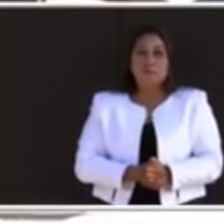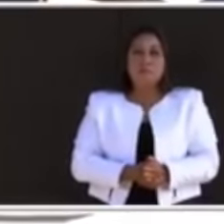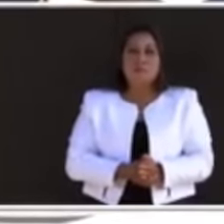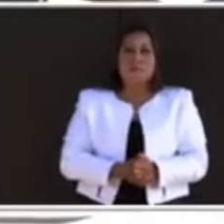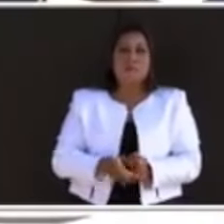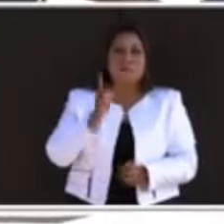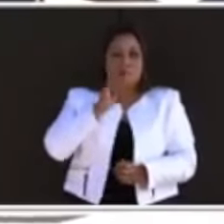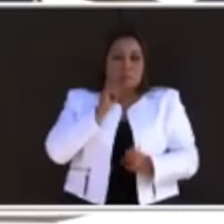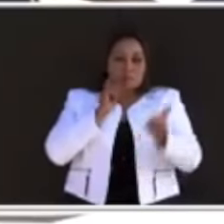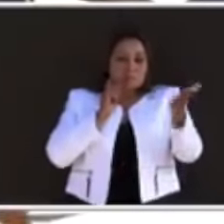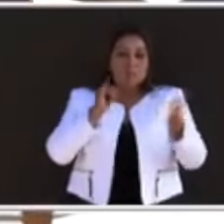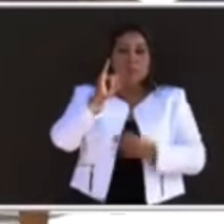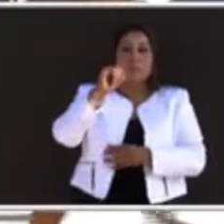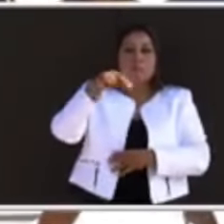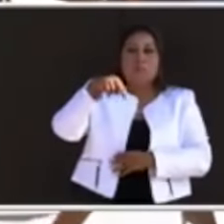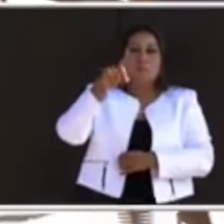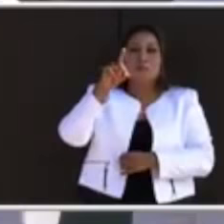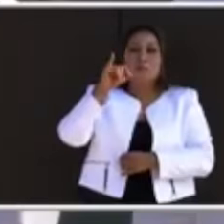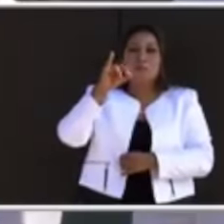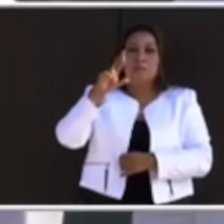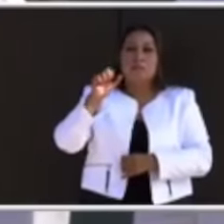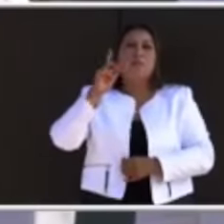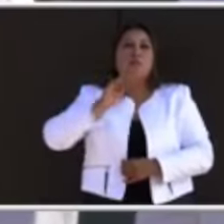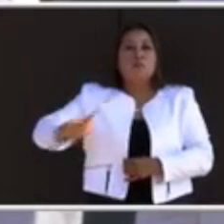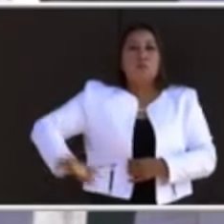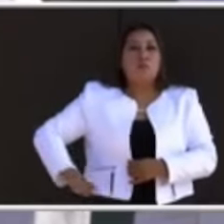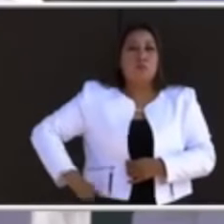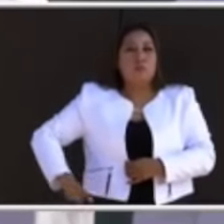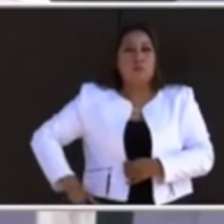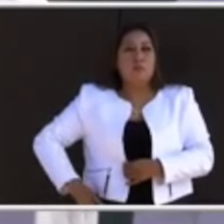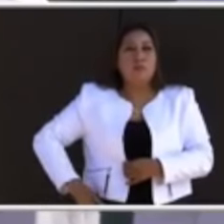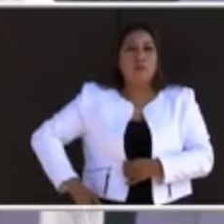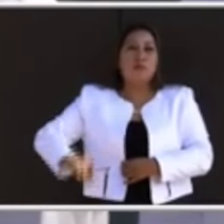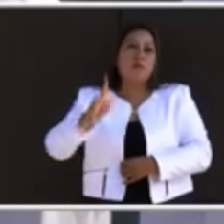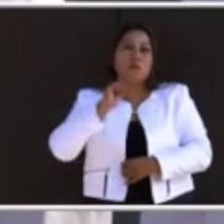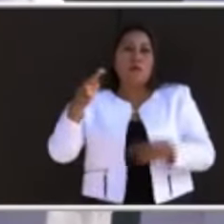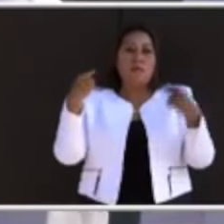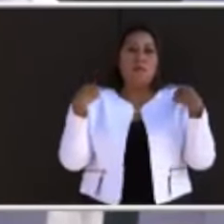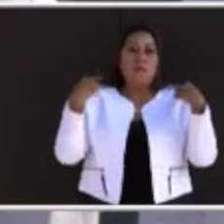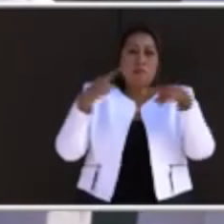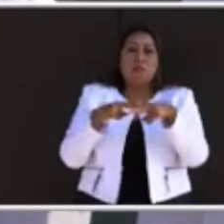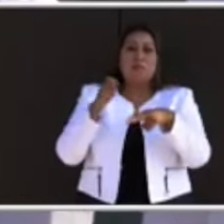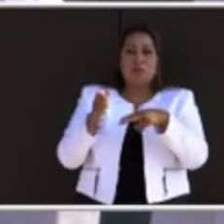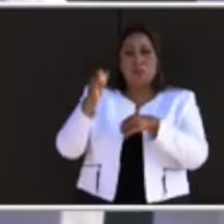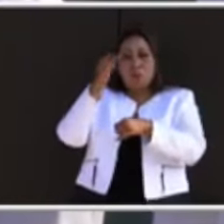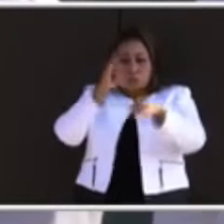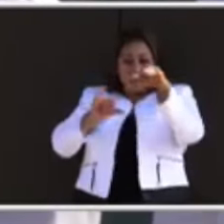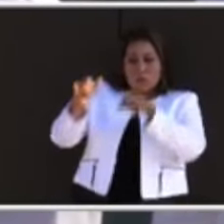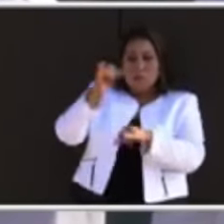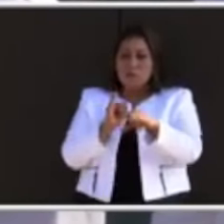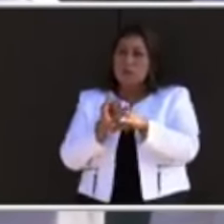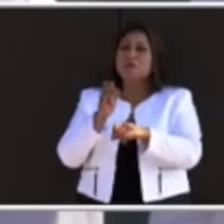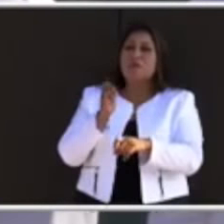Es licenciada en Derecho por la Universidad Autónoma de Veracruz, Villarrica, y maestra en Ciencias Penales por el